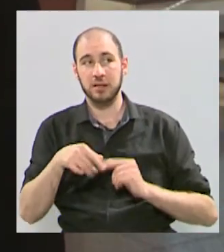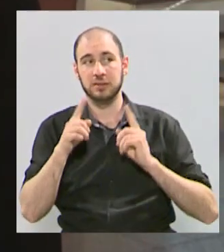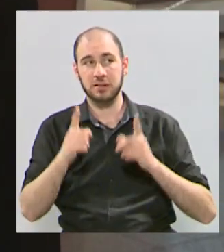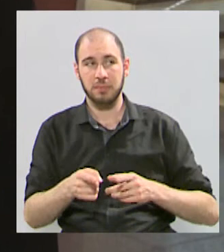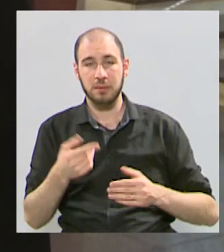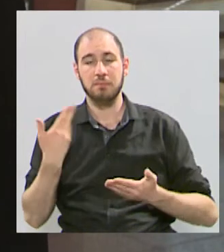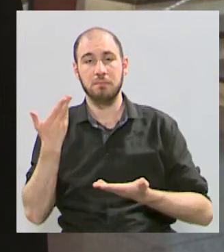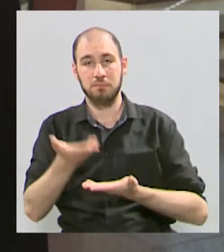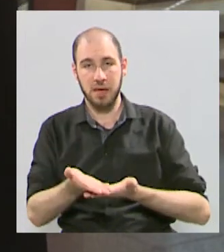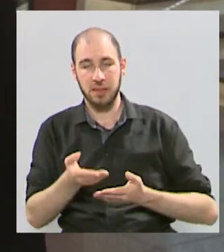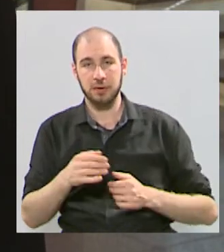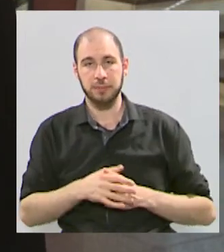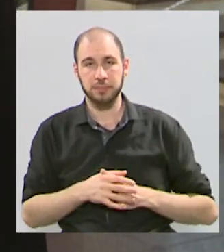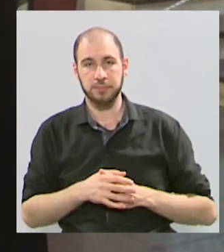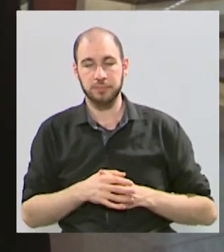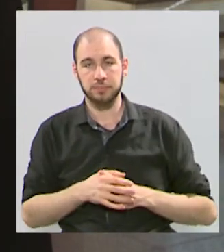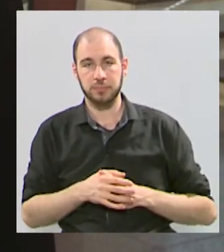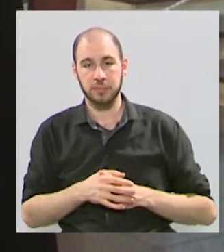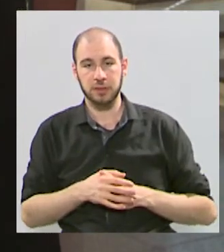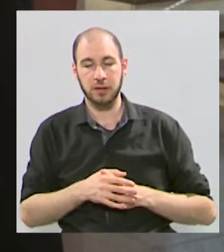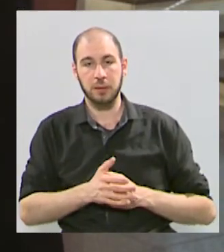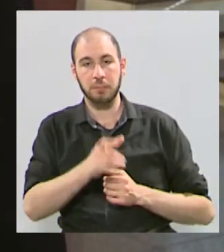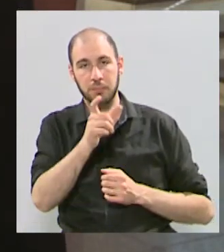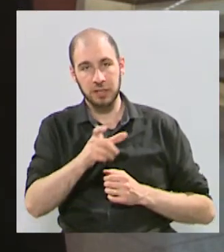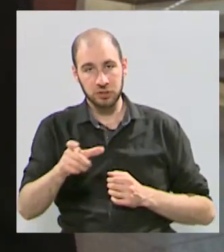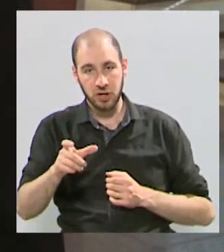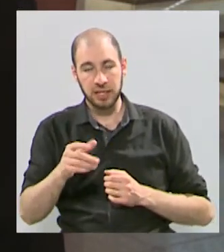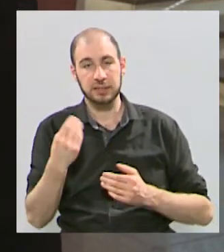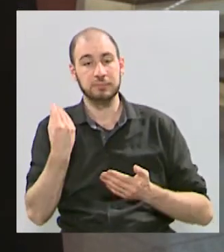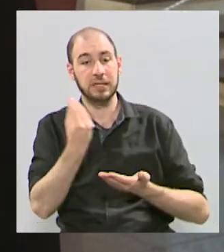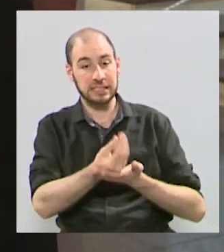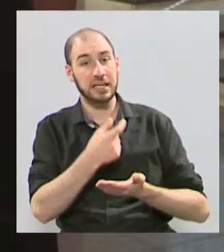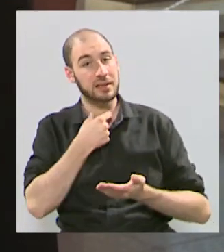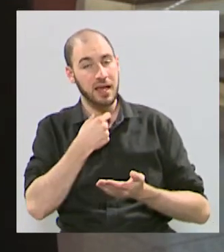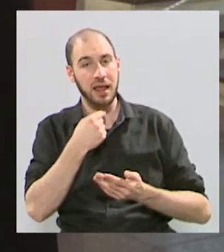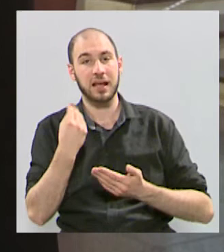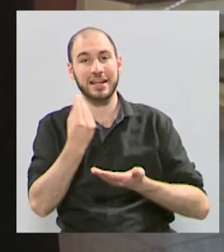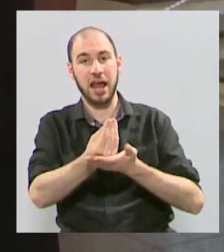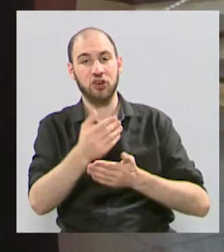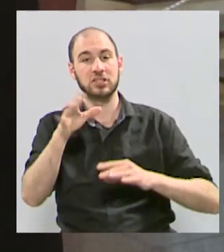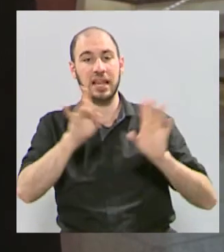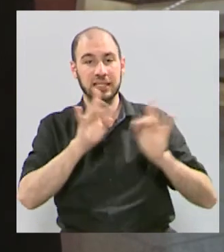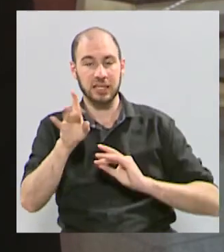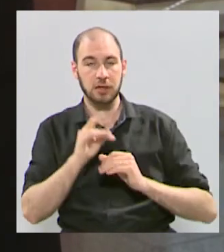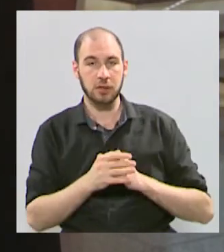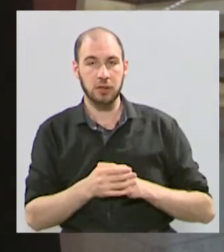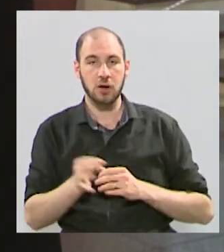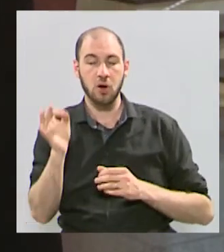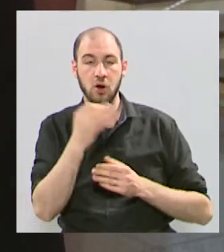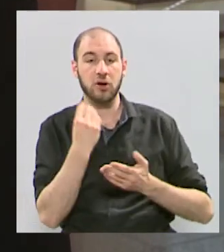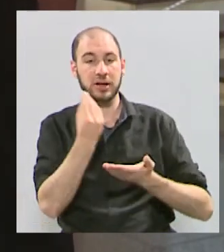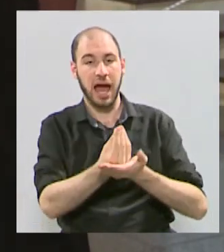a exigir que aquellos que se quieran presentar a cargos electivos o